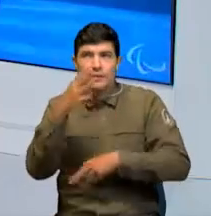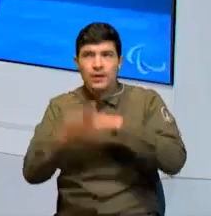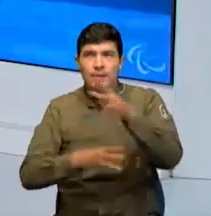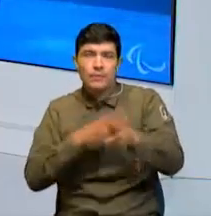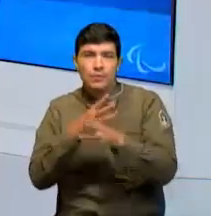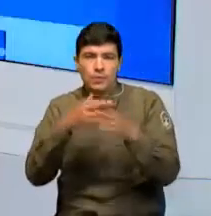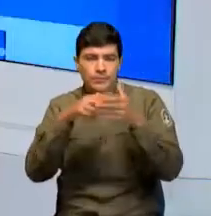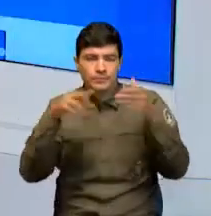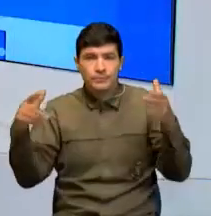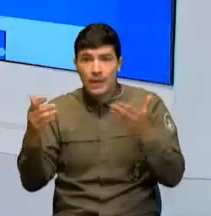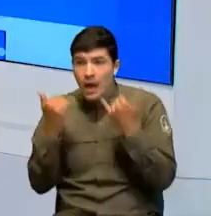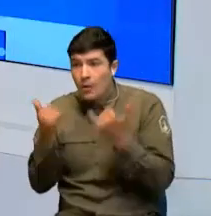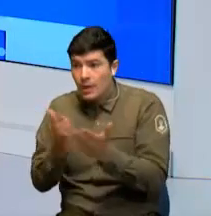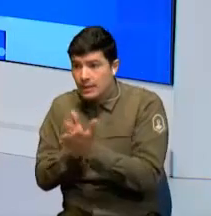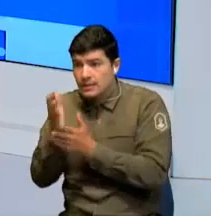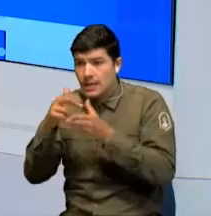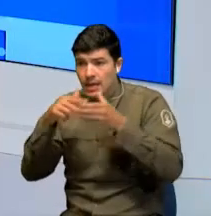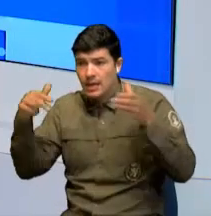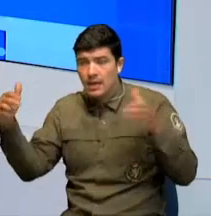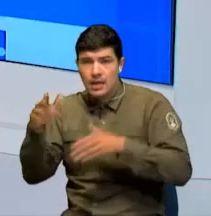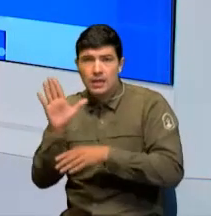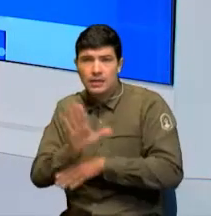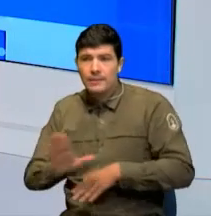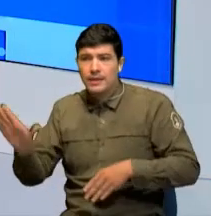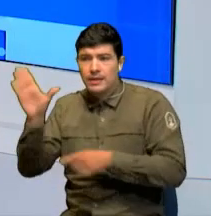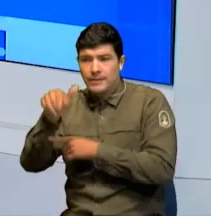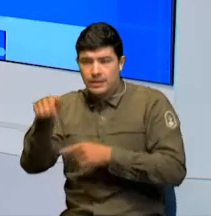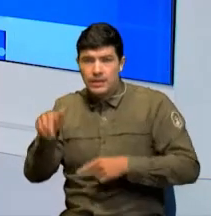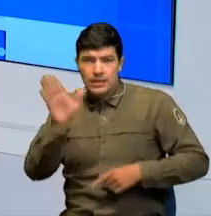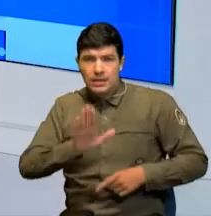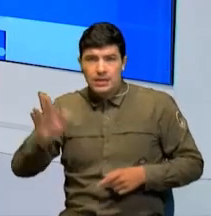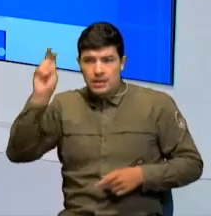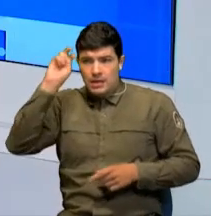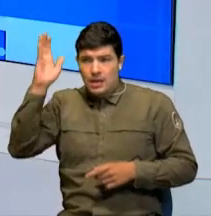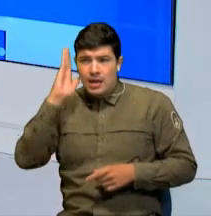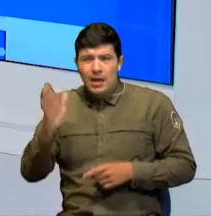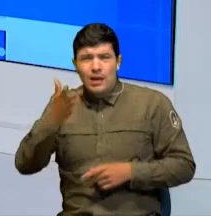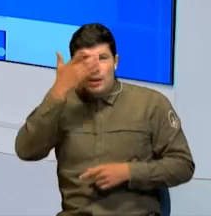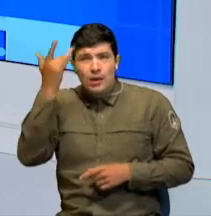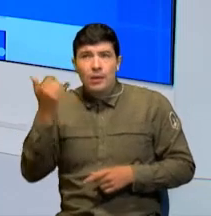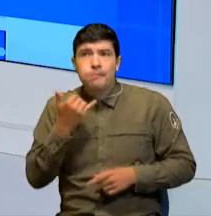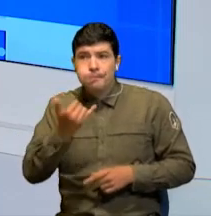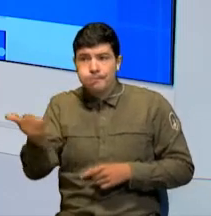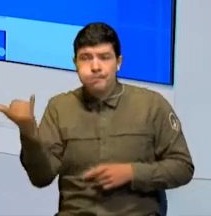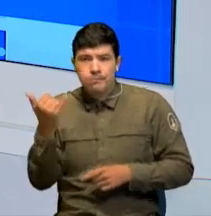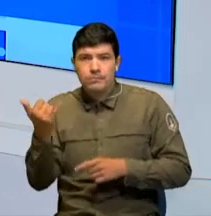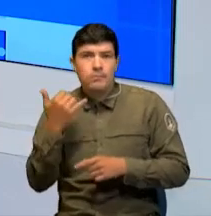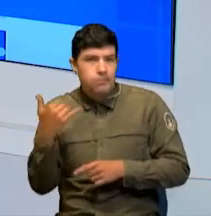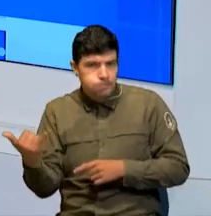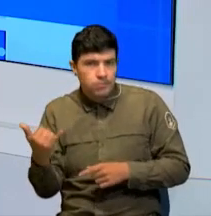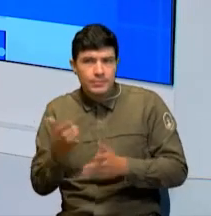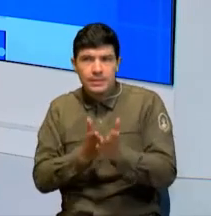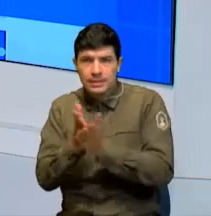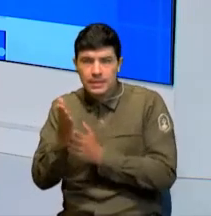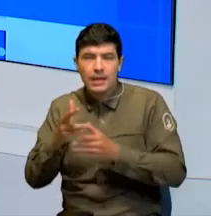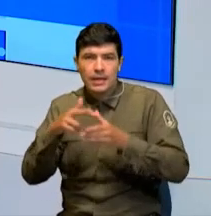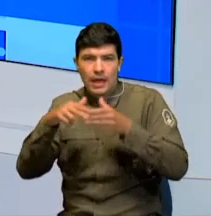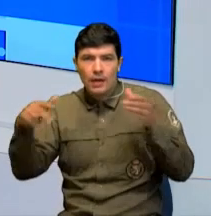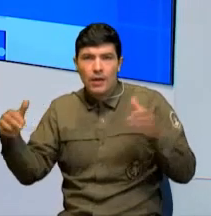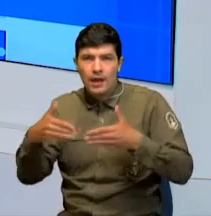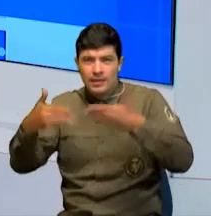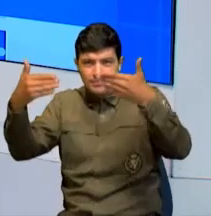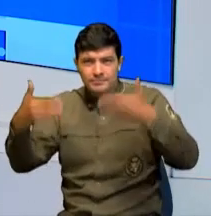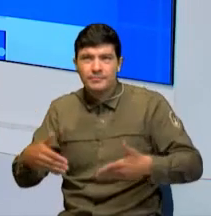Estamos hablando de natación, pero ahora de la natación en el departamento norte de Santander, porque estuvo allí y está mejor la nadadora